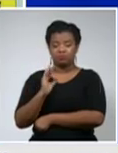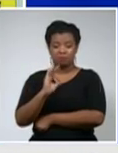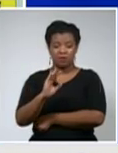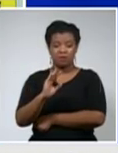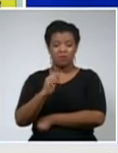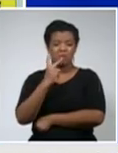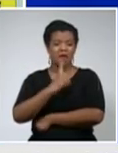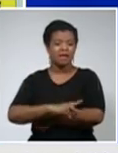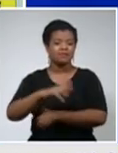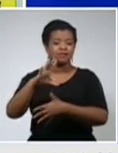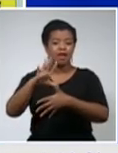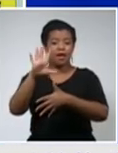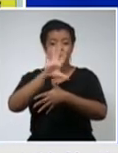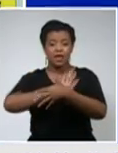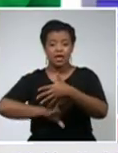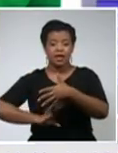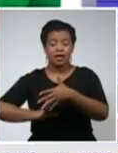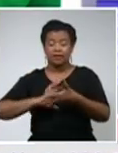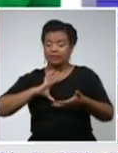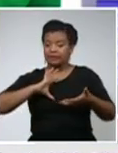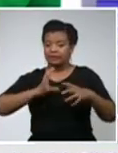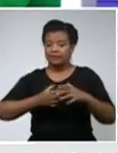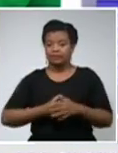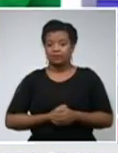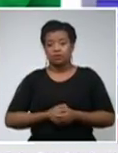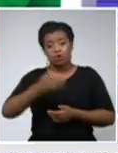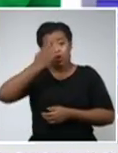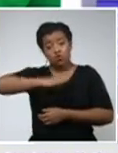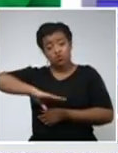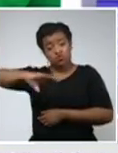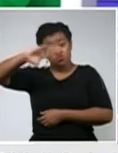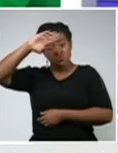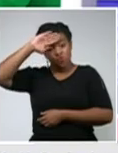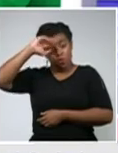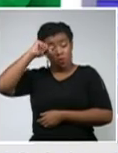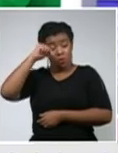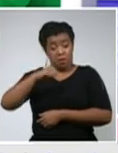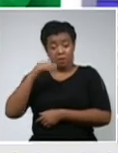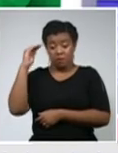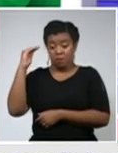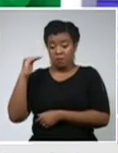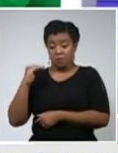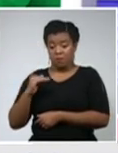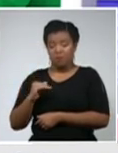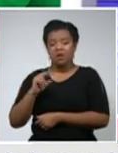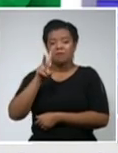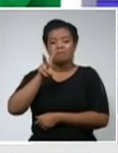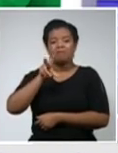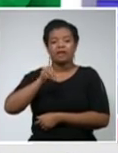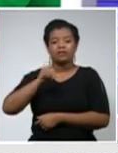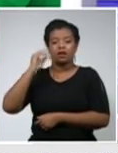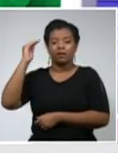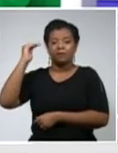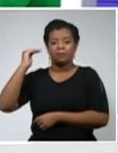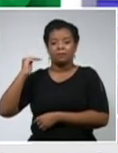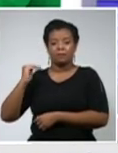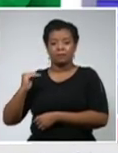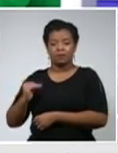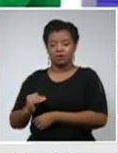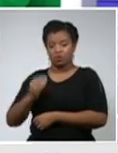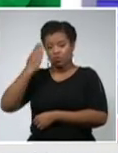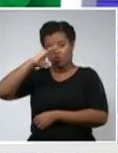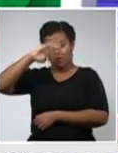afectación. Cuba, en esta relación, pues ocupa la posición número 20. Y por